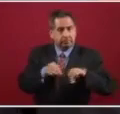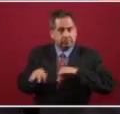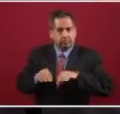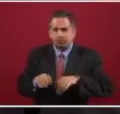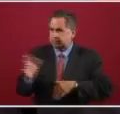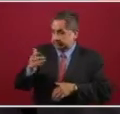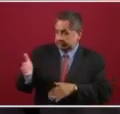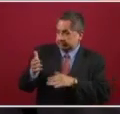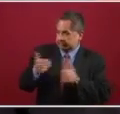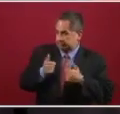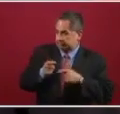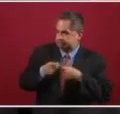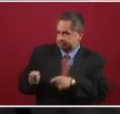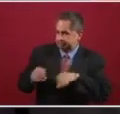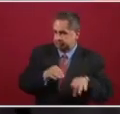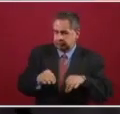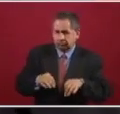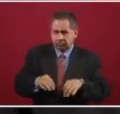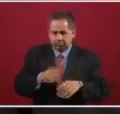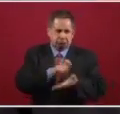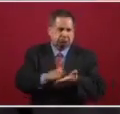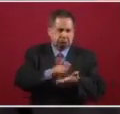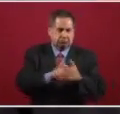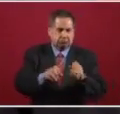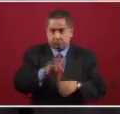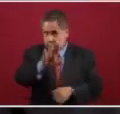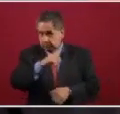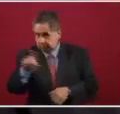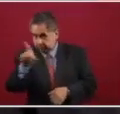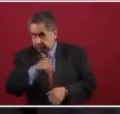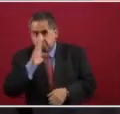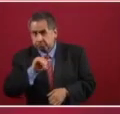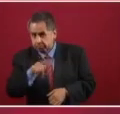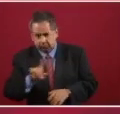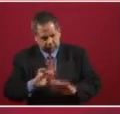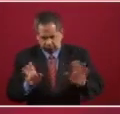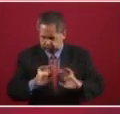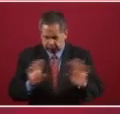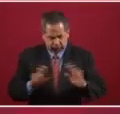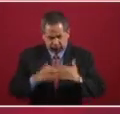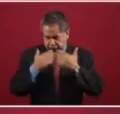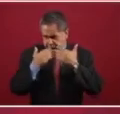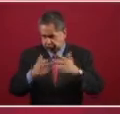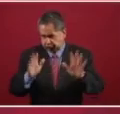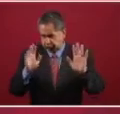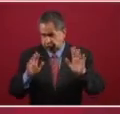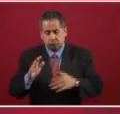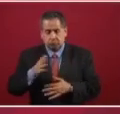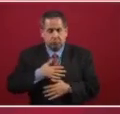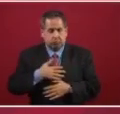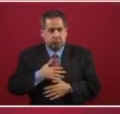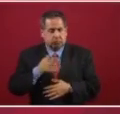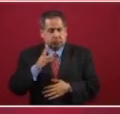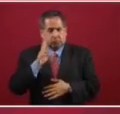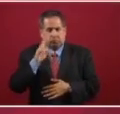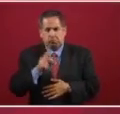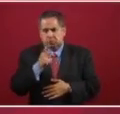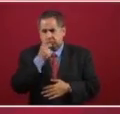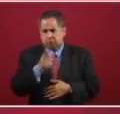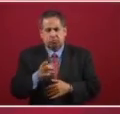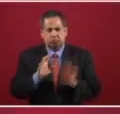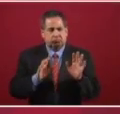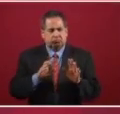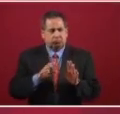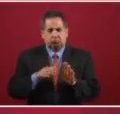para que no está mal, ¿eh? O sea, no estoy